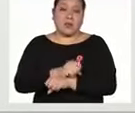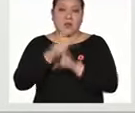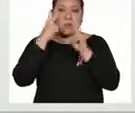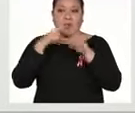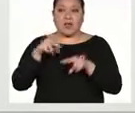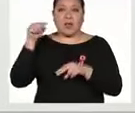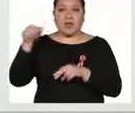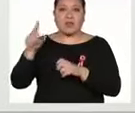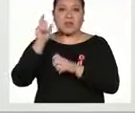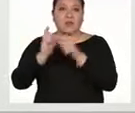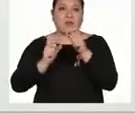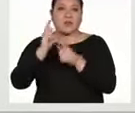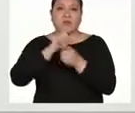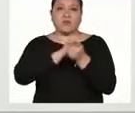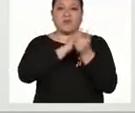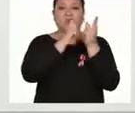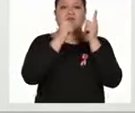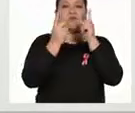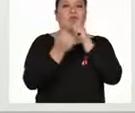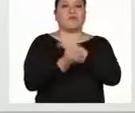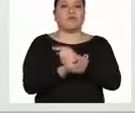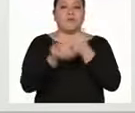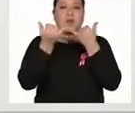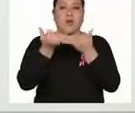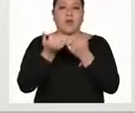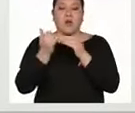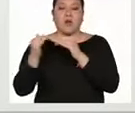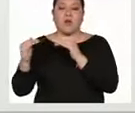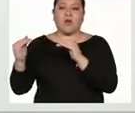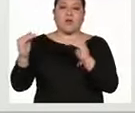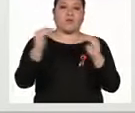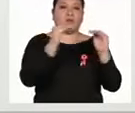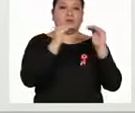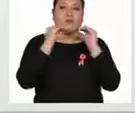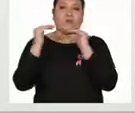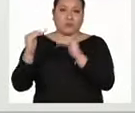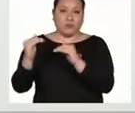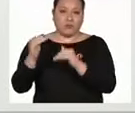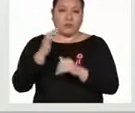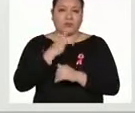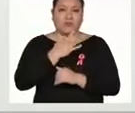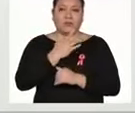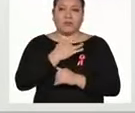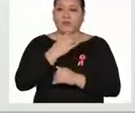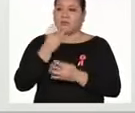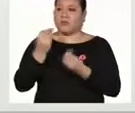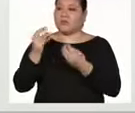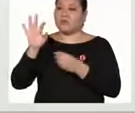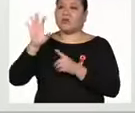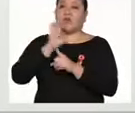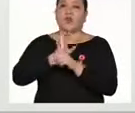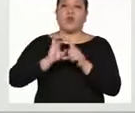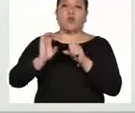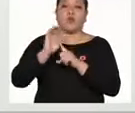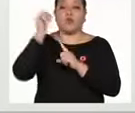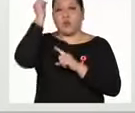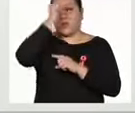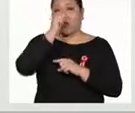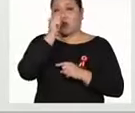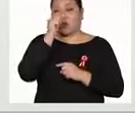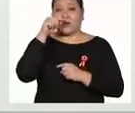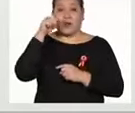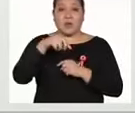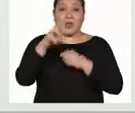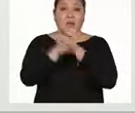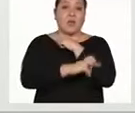han tenido que cambiar las cosas para que ahora vivamos como propia mucho de la cultura asiática. Nuestro